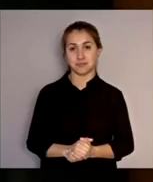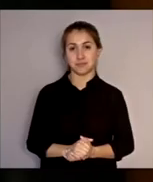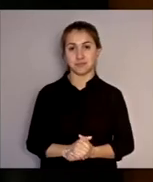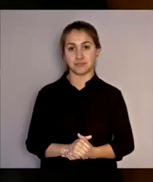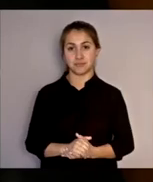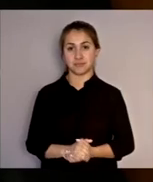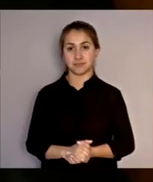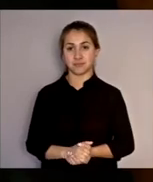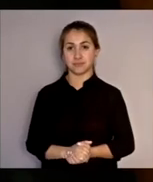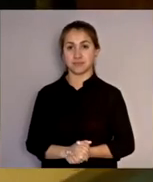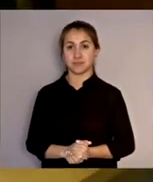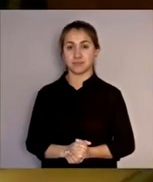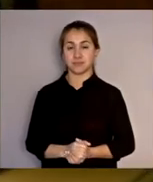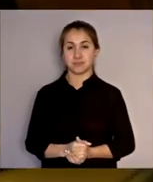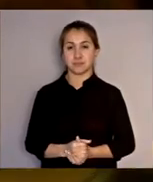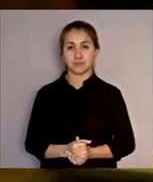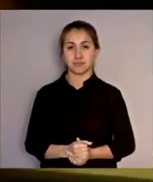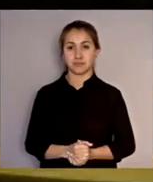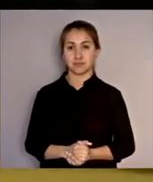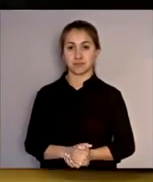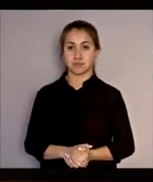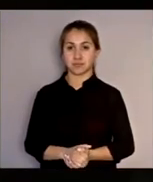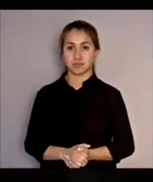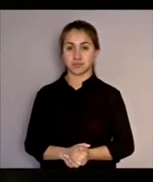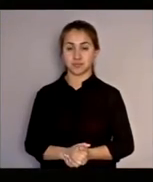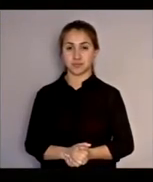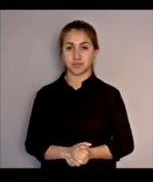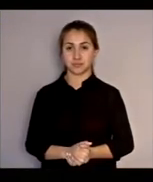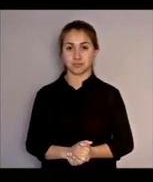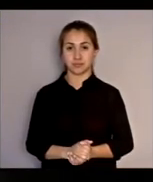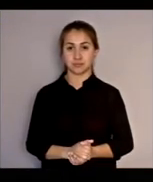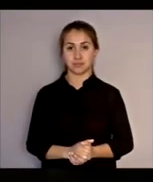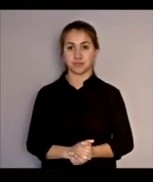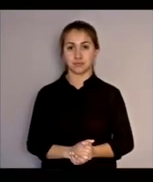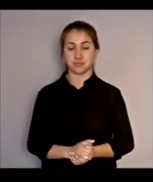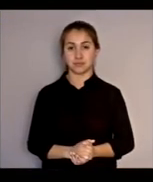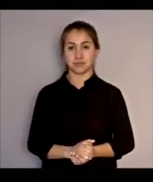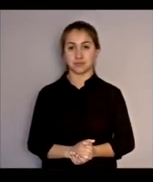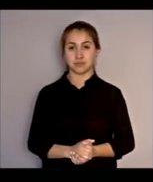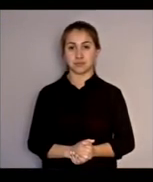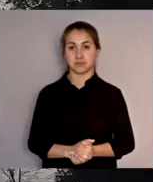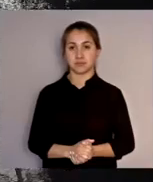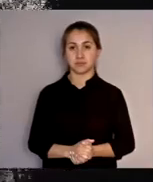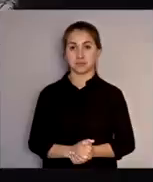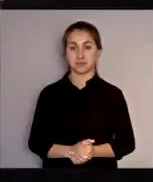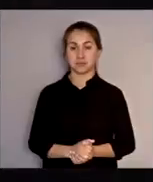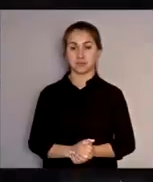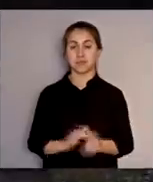Ya.